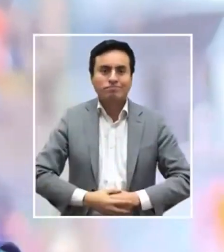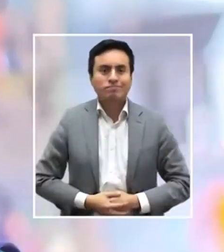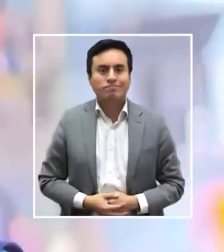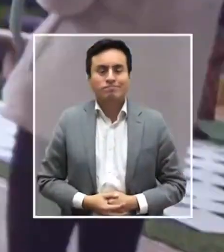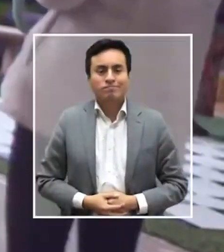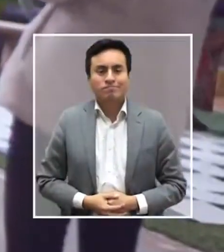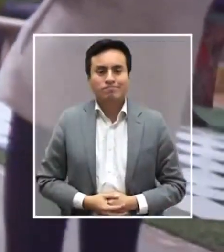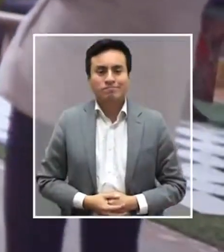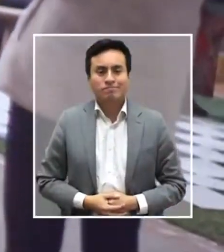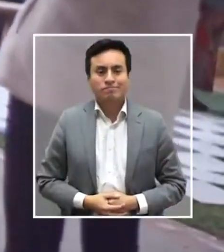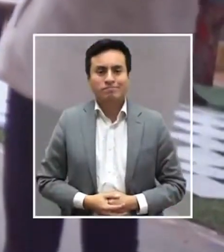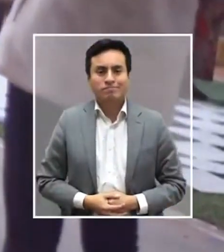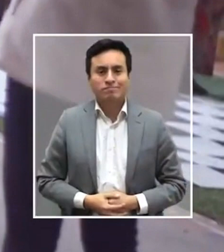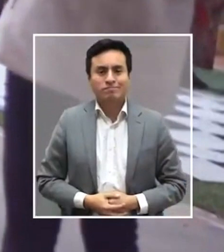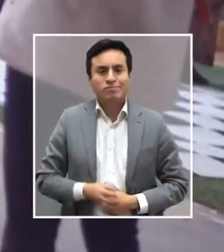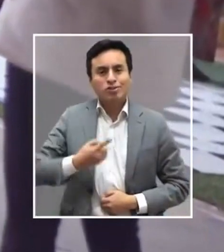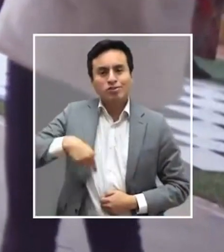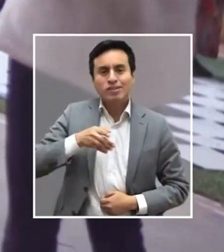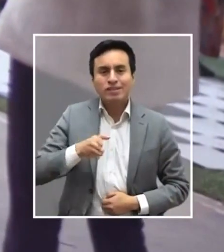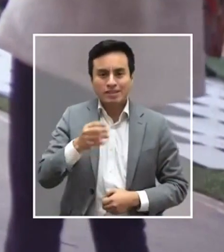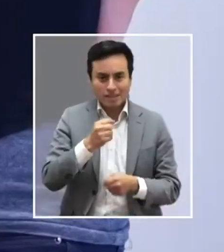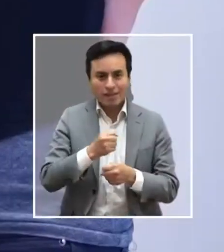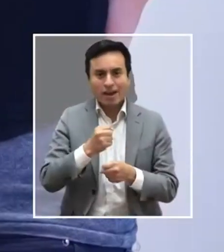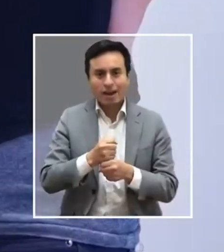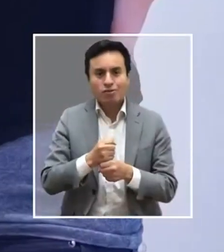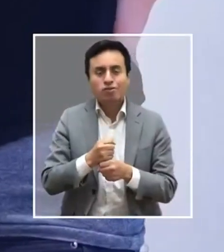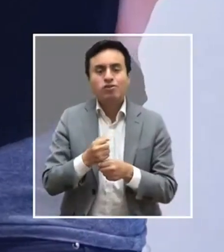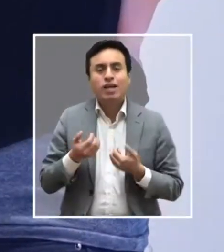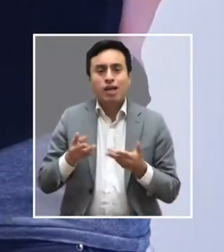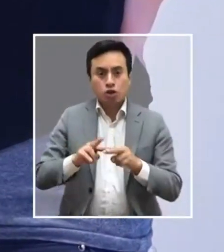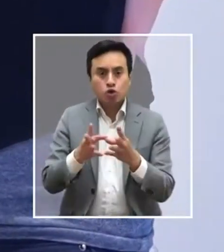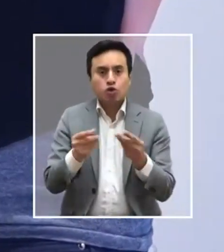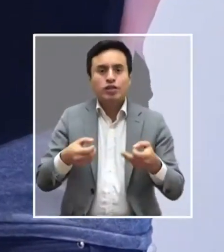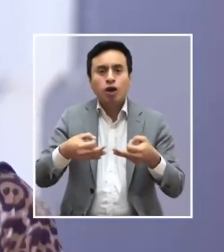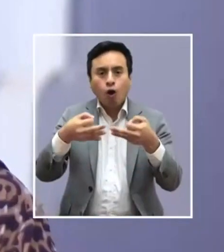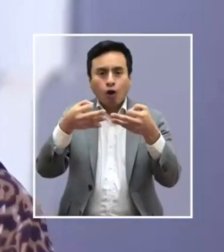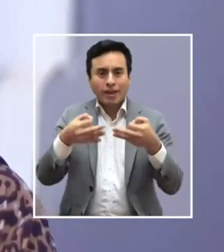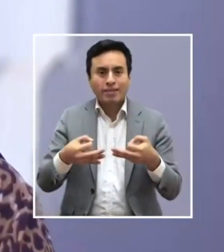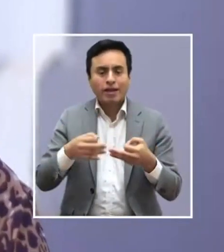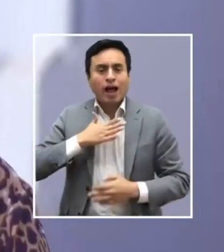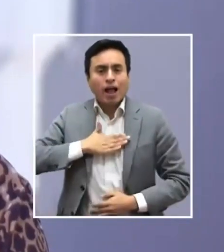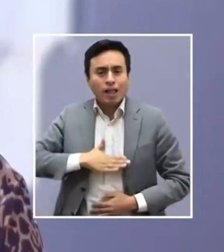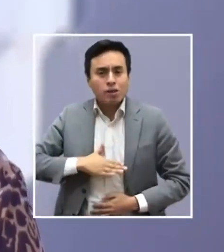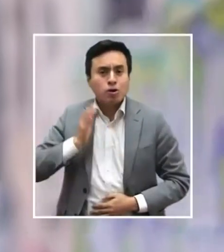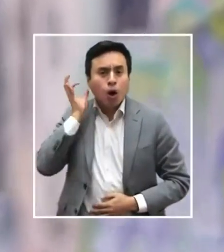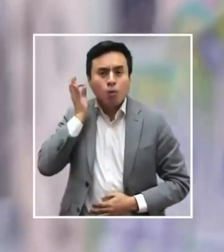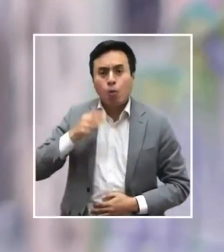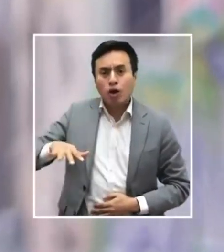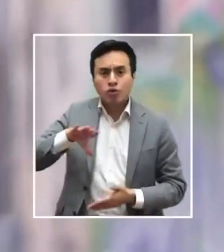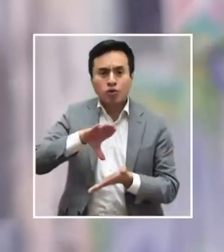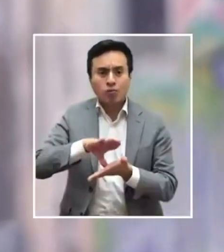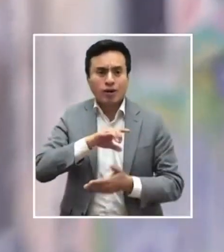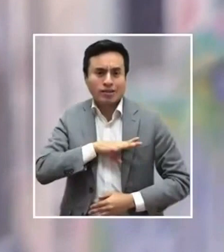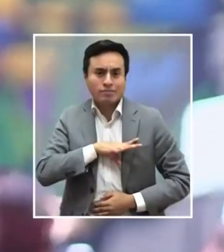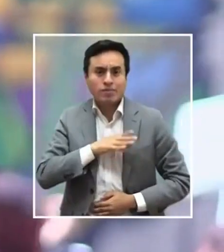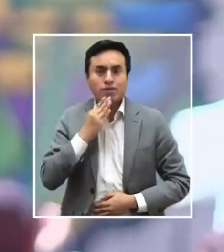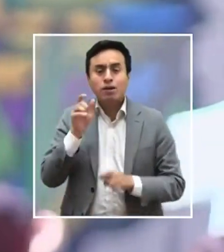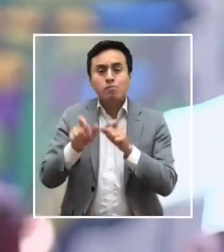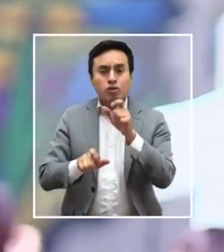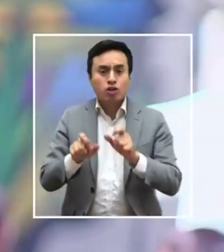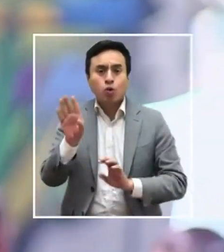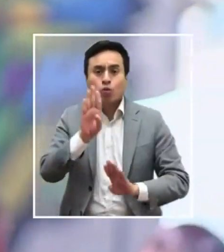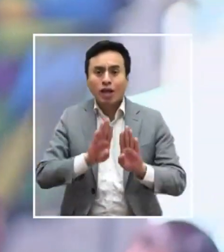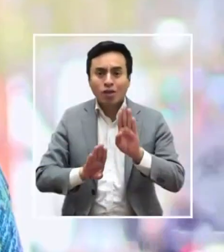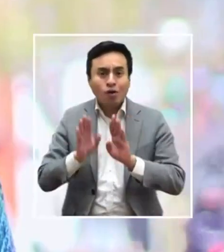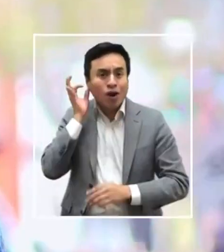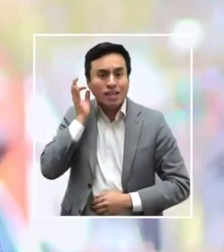aviso. Una instancia también, pueden dejar notificaciones en las comisarías de carabineros con respecto al no pago de estas deudas y son algunos de los